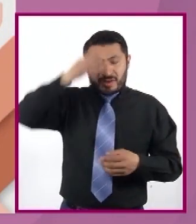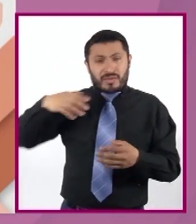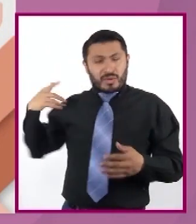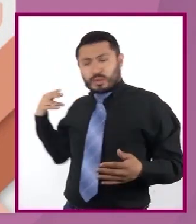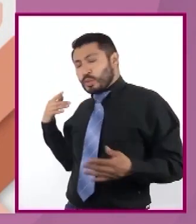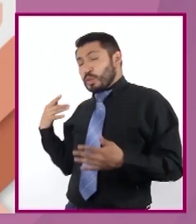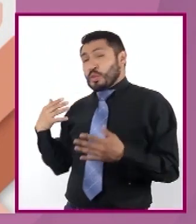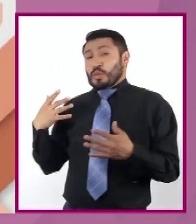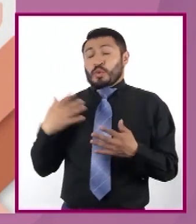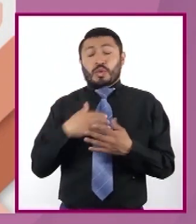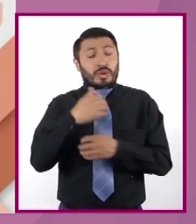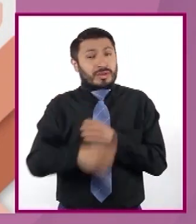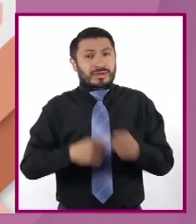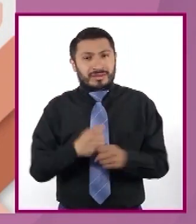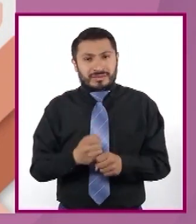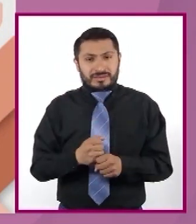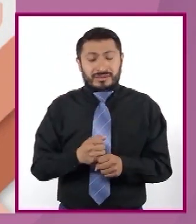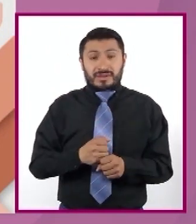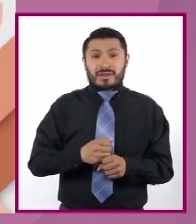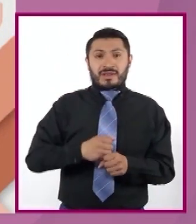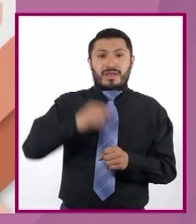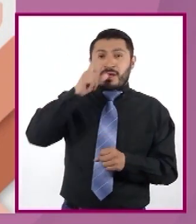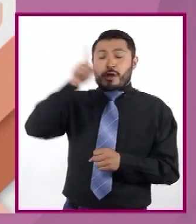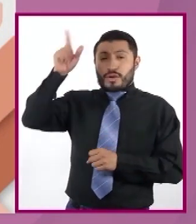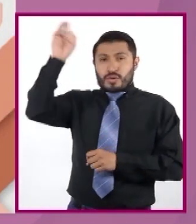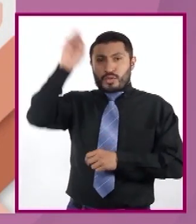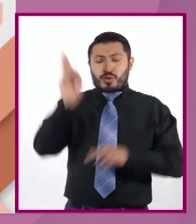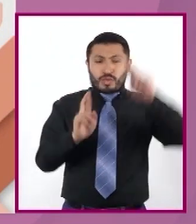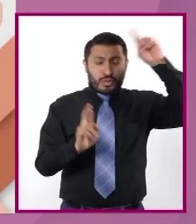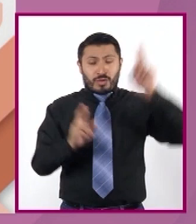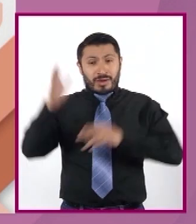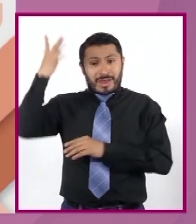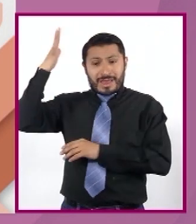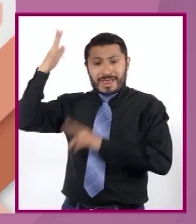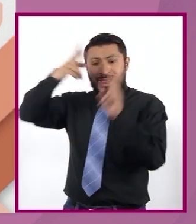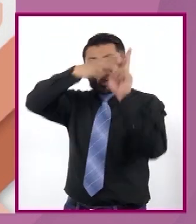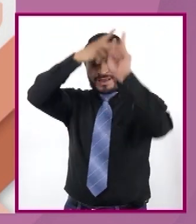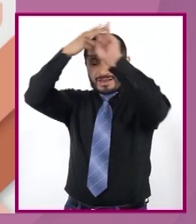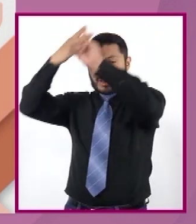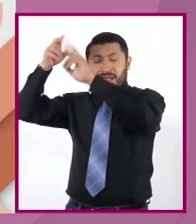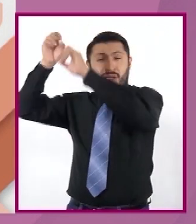años. Los rayos que nos transmite esta estrella dan algo más que luz.